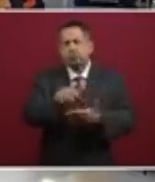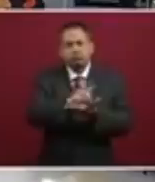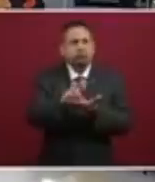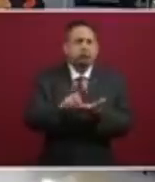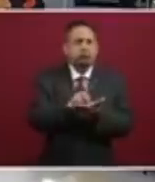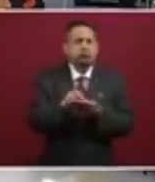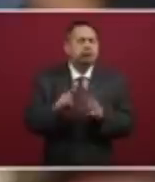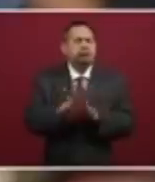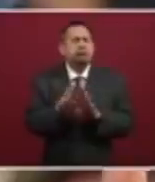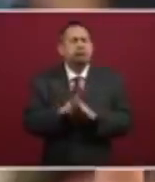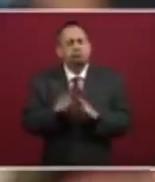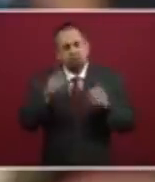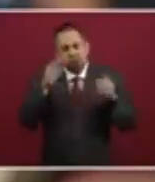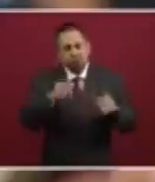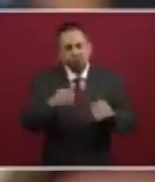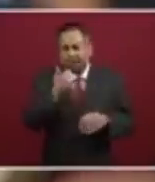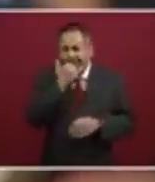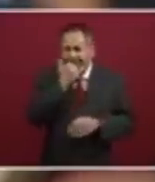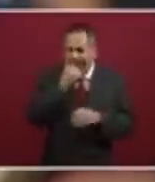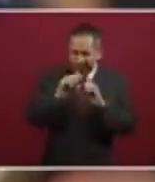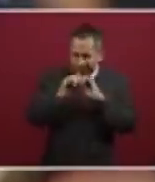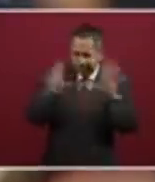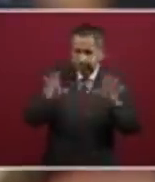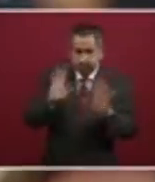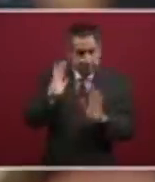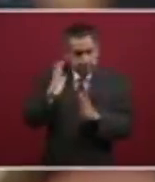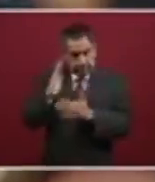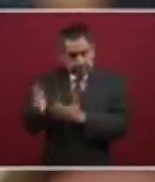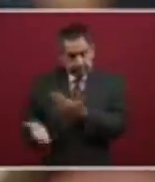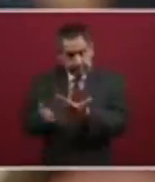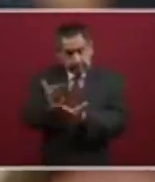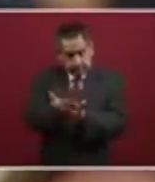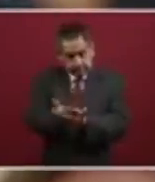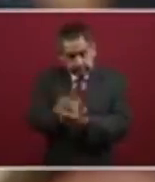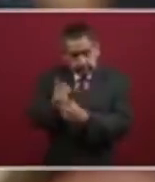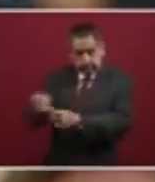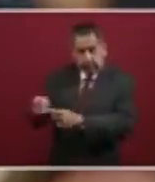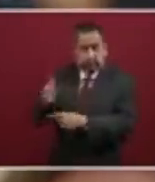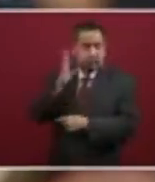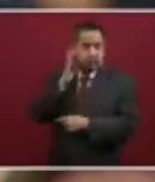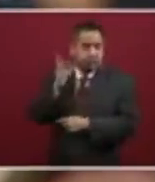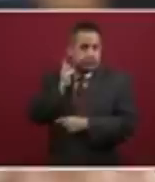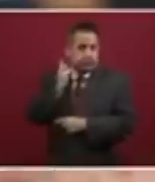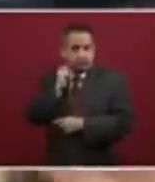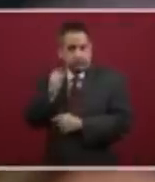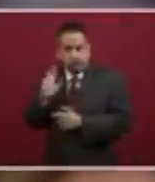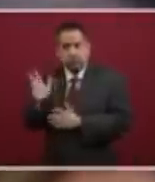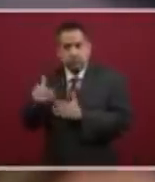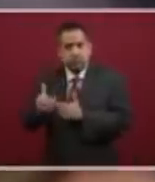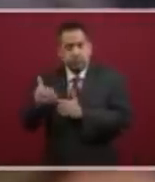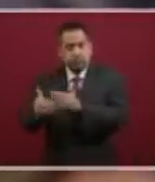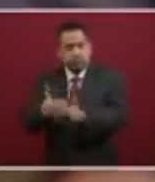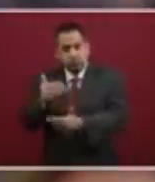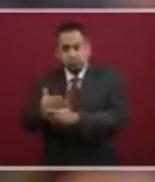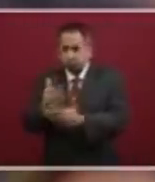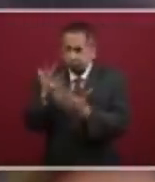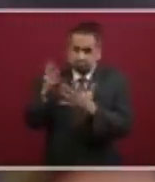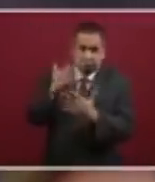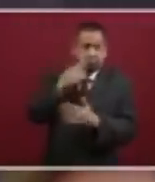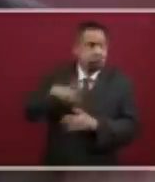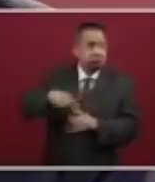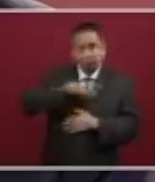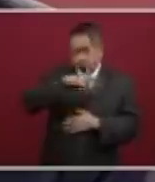pero bueno, parece que no queda muy claro. Hay una propuesta ya en el Poder Legislativo muy de avanzada, muy aplaudida